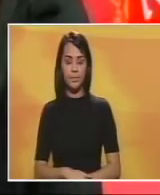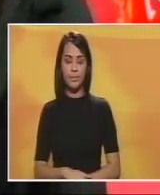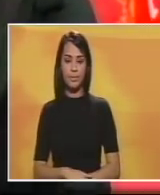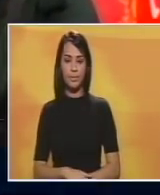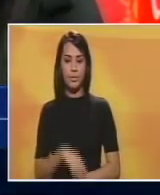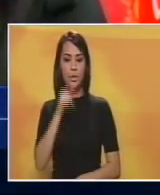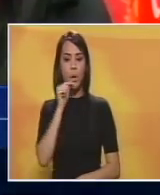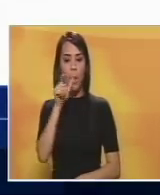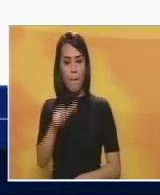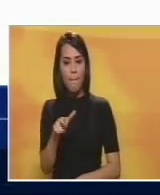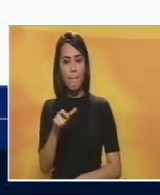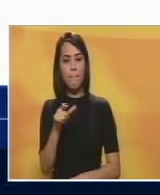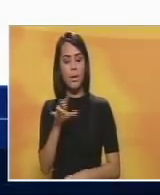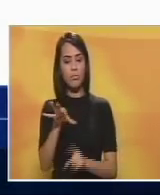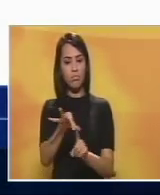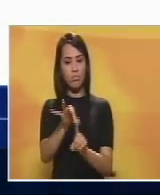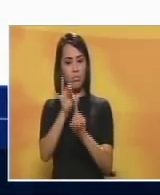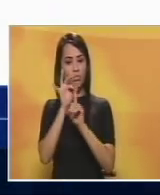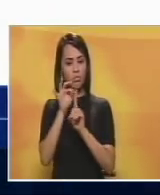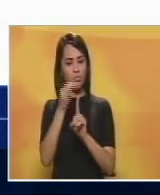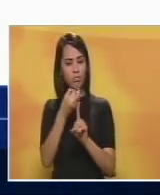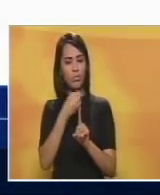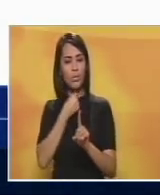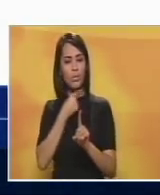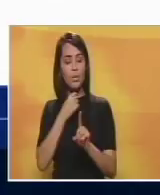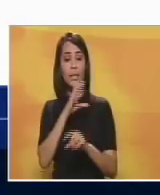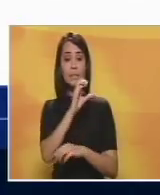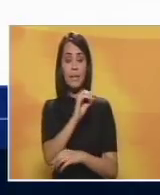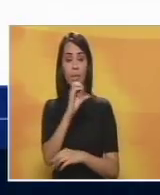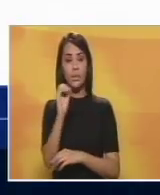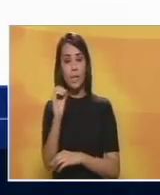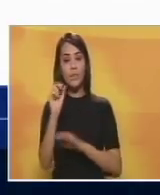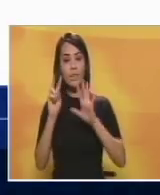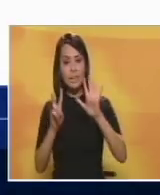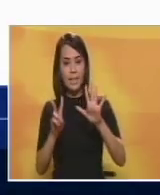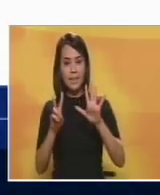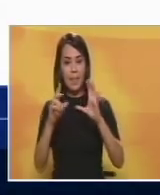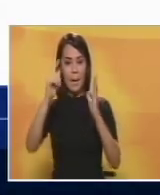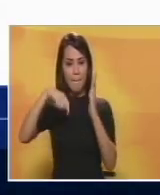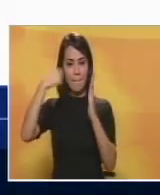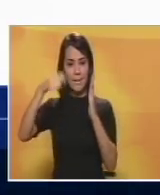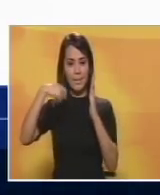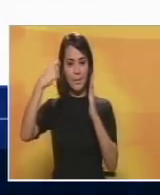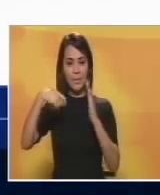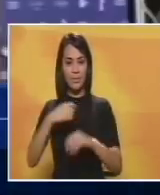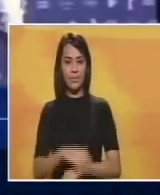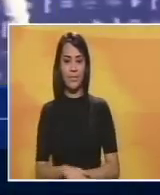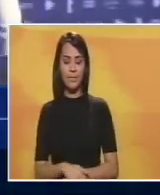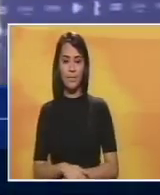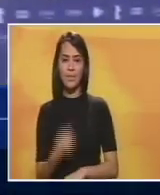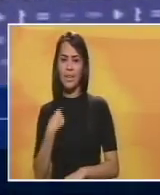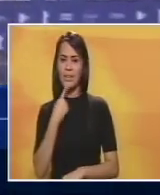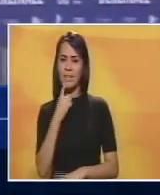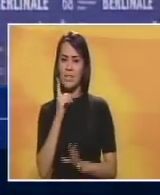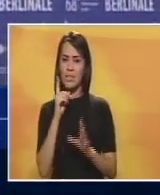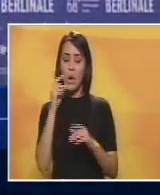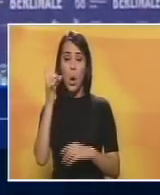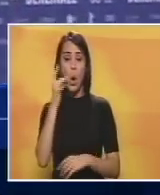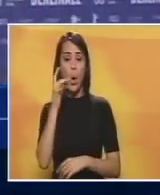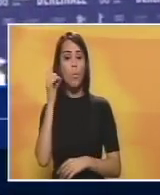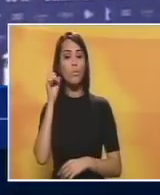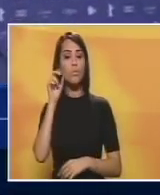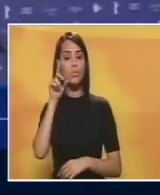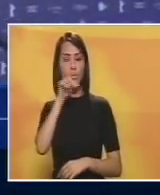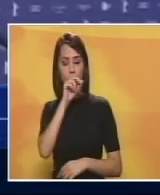El británico está entre los favoritos para encarnar al próximo hombre 007 en las pantallas grandes. Idris alimentó los rumores con un mensaje en Twitter en el que hacía